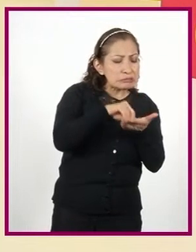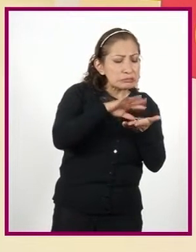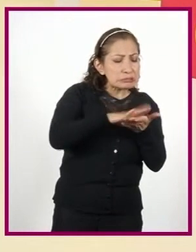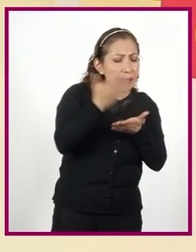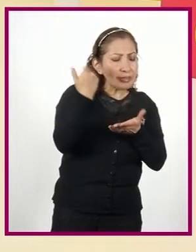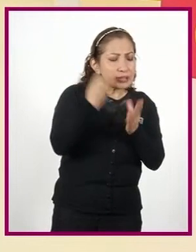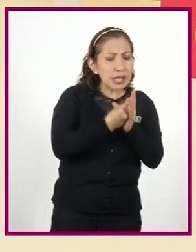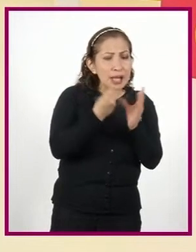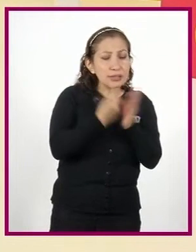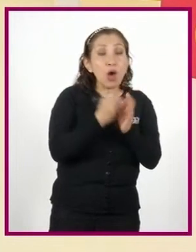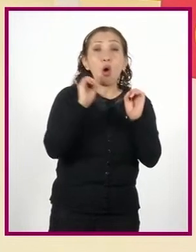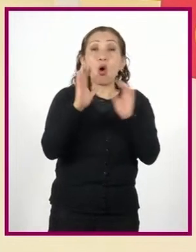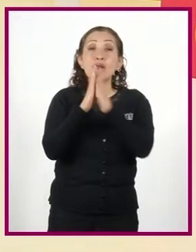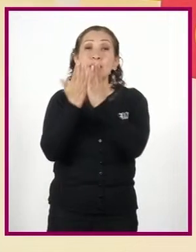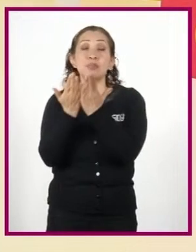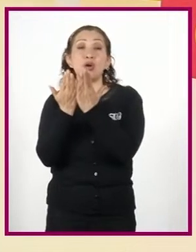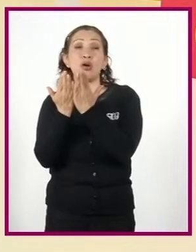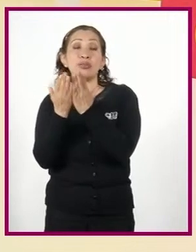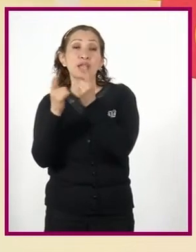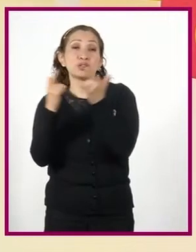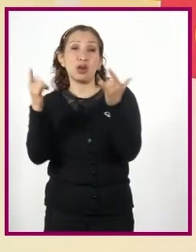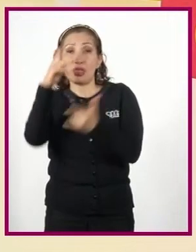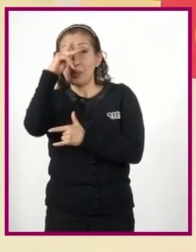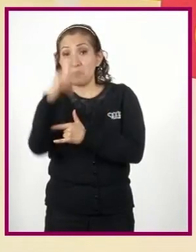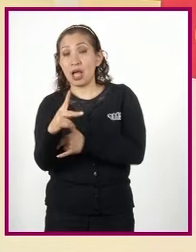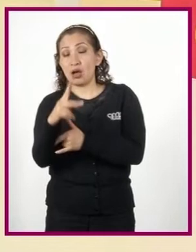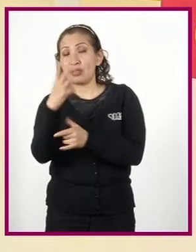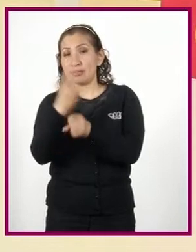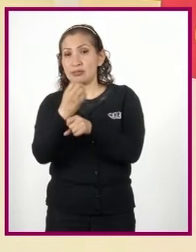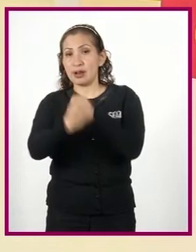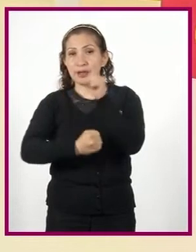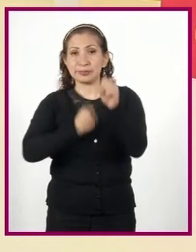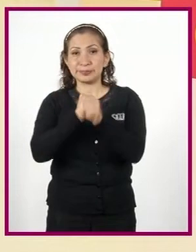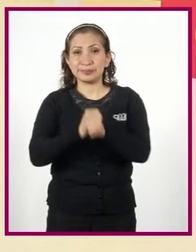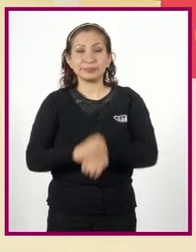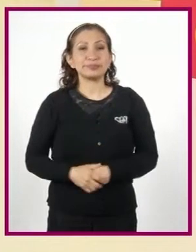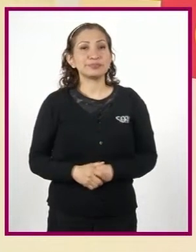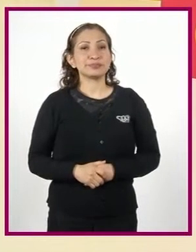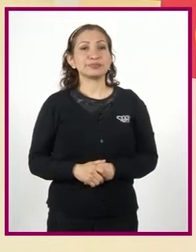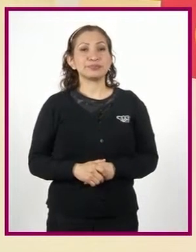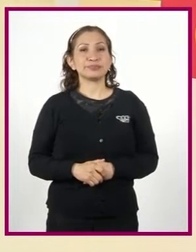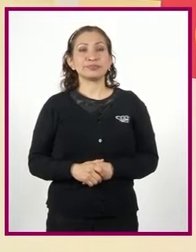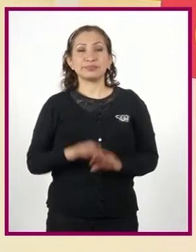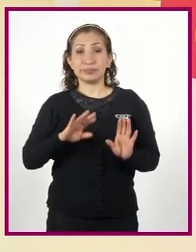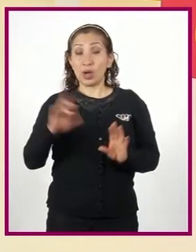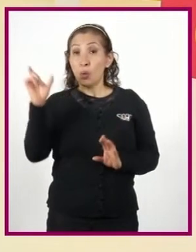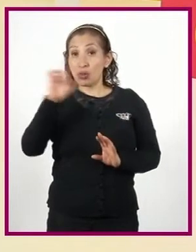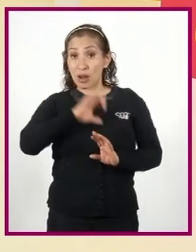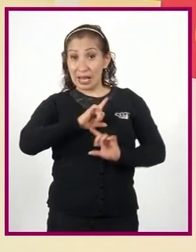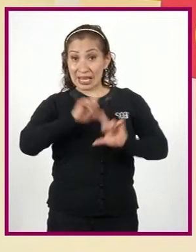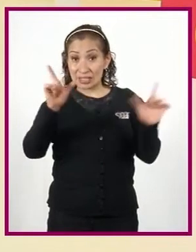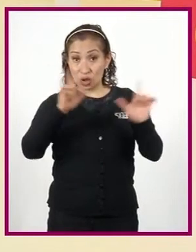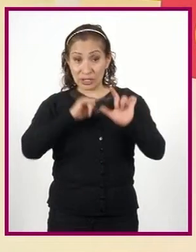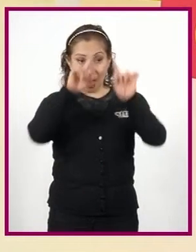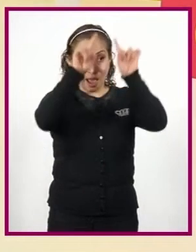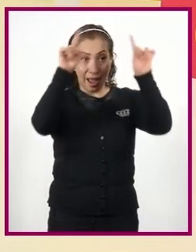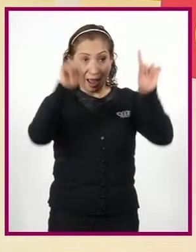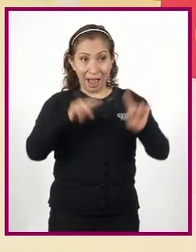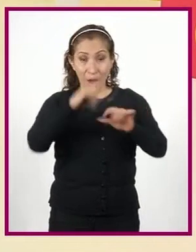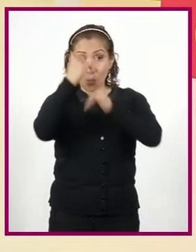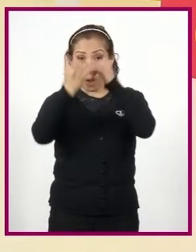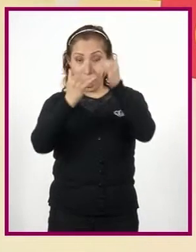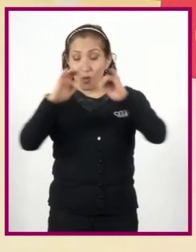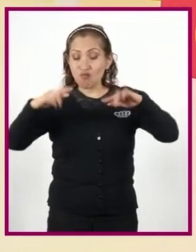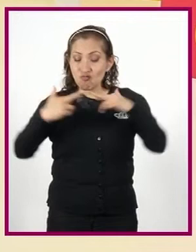su libro de texto de Historia de México de tercer grado. En cuanto tengan sus tableros, reúnanse